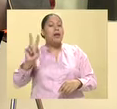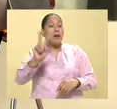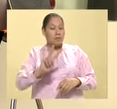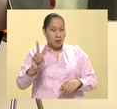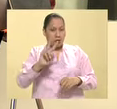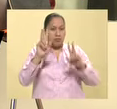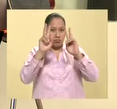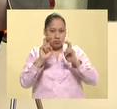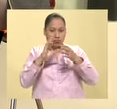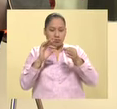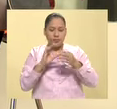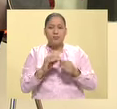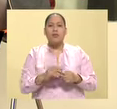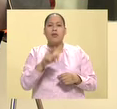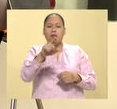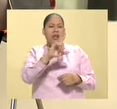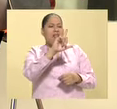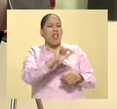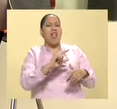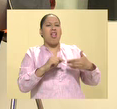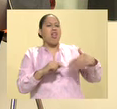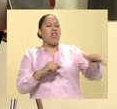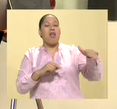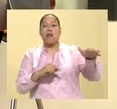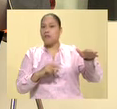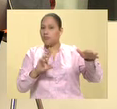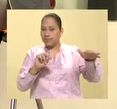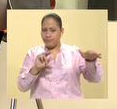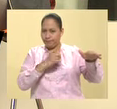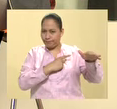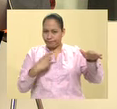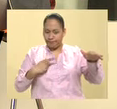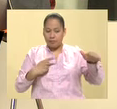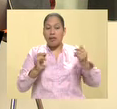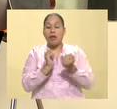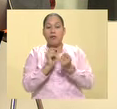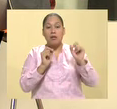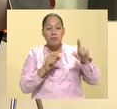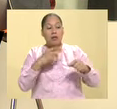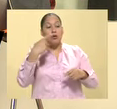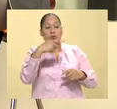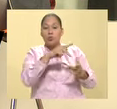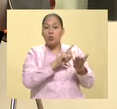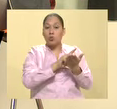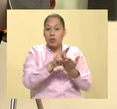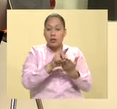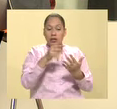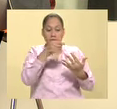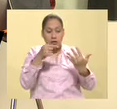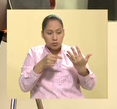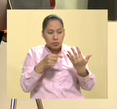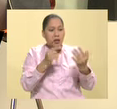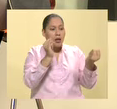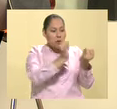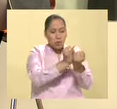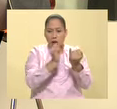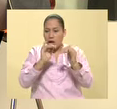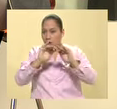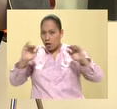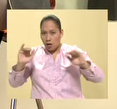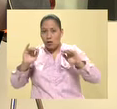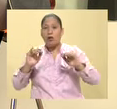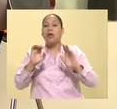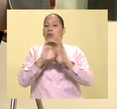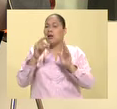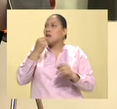interesante. A la no discriminación, por lo que la observancia de sus derechos se harán sin distinción alguna. ¿Cuántos niños